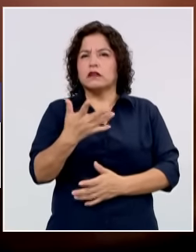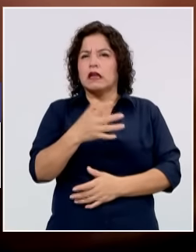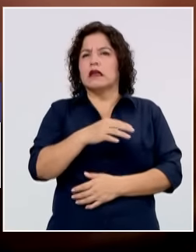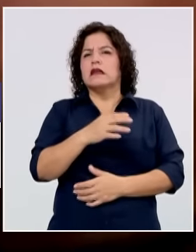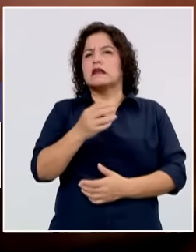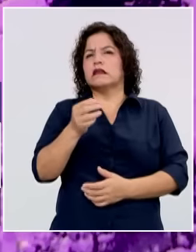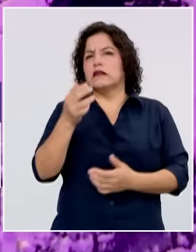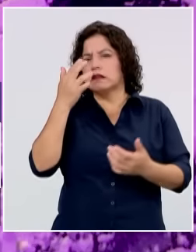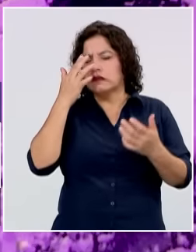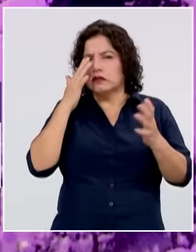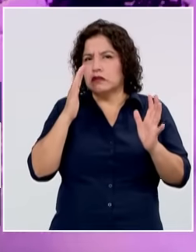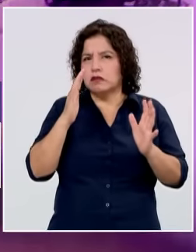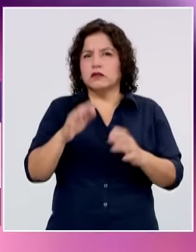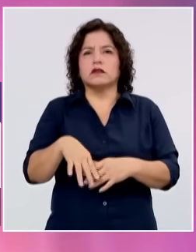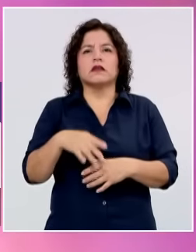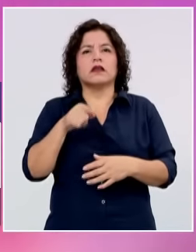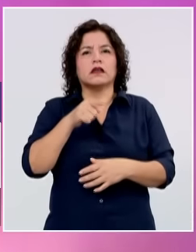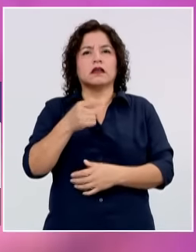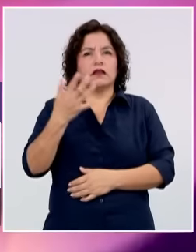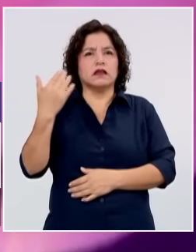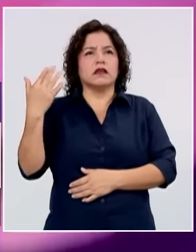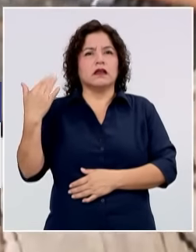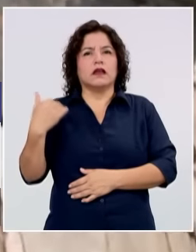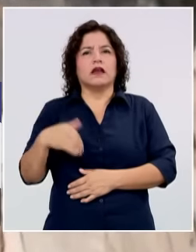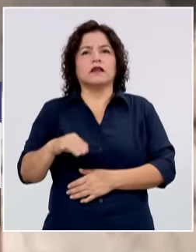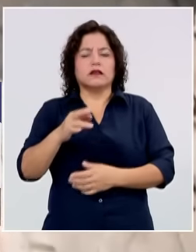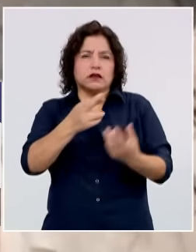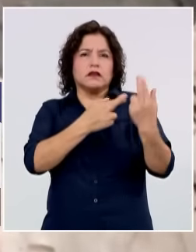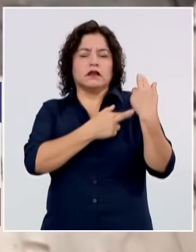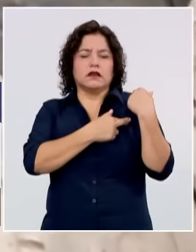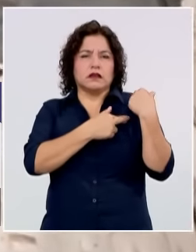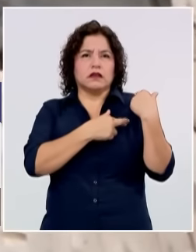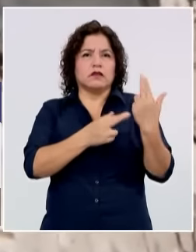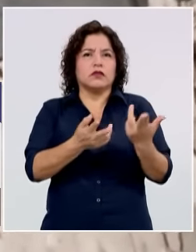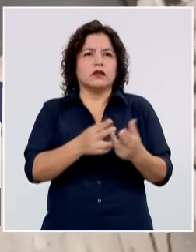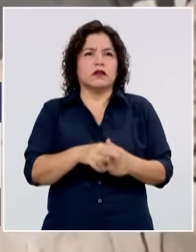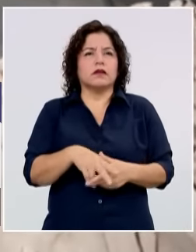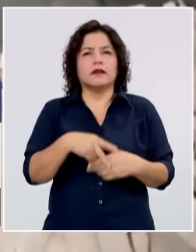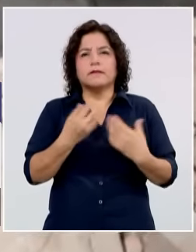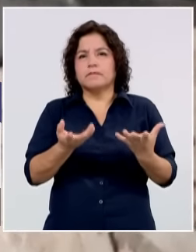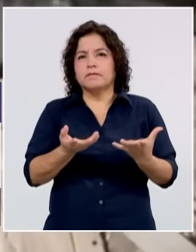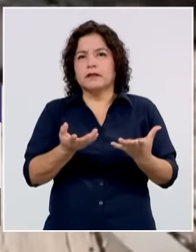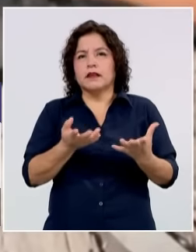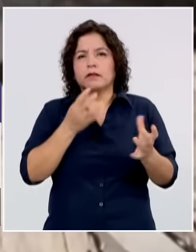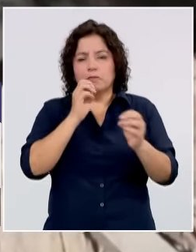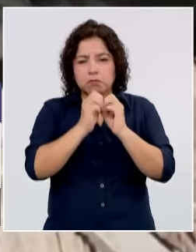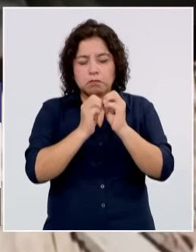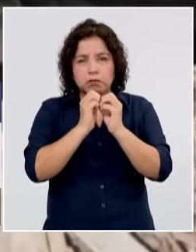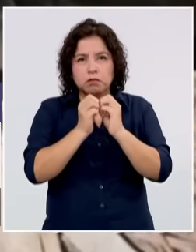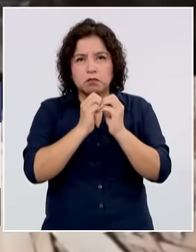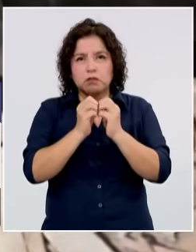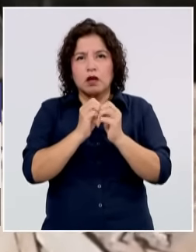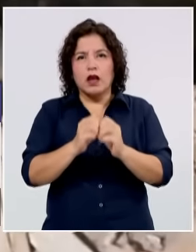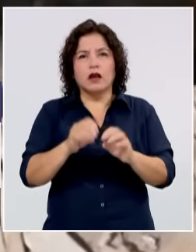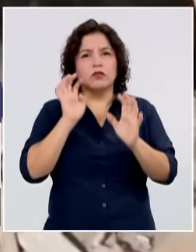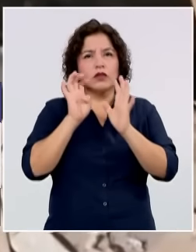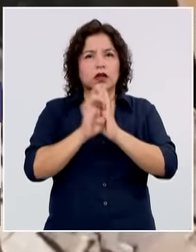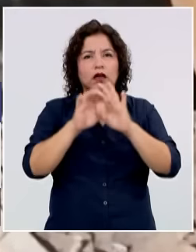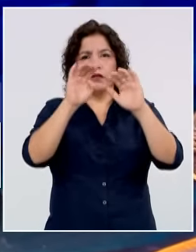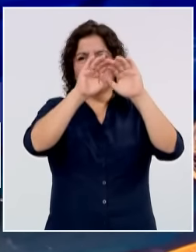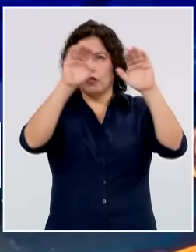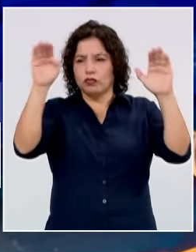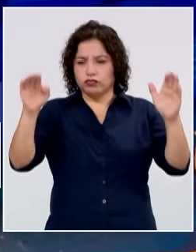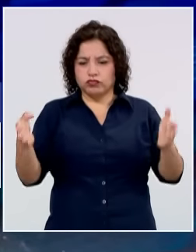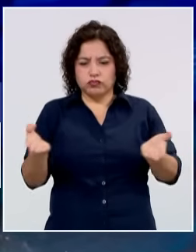realidad no es tanto así él sí estaba encargado de acondicionar por ejemplo estos containers en los que se